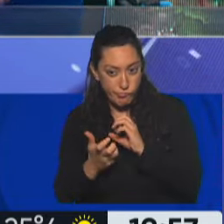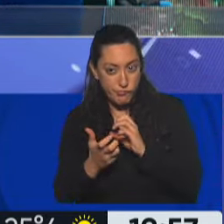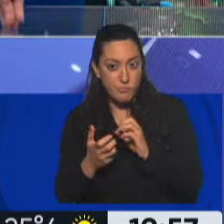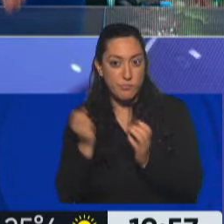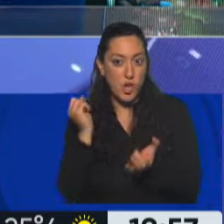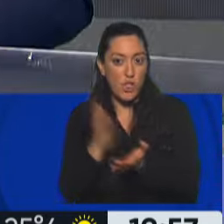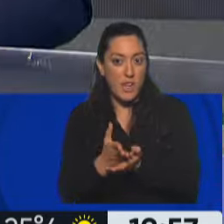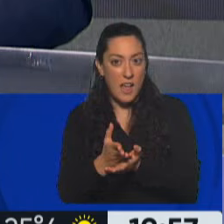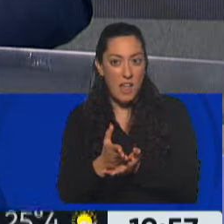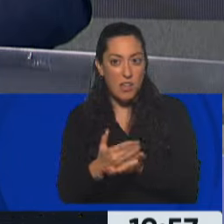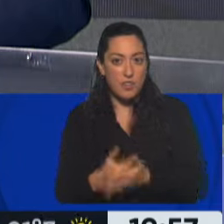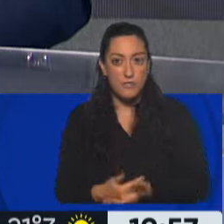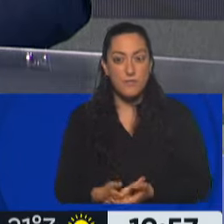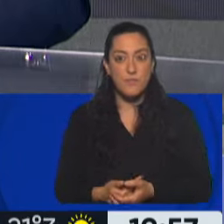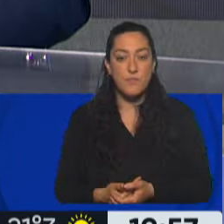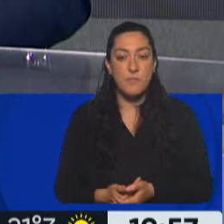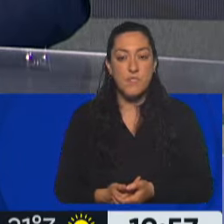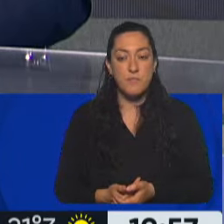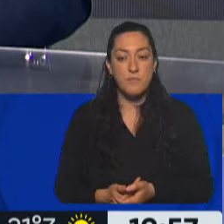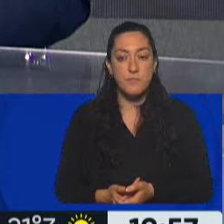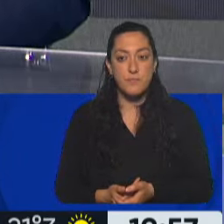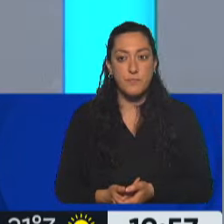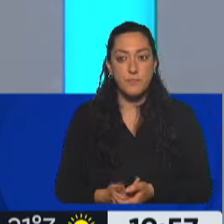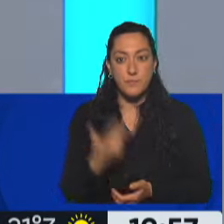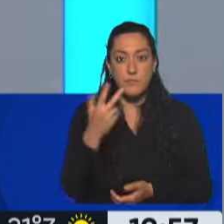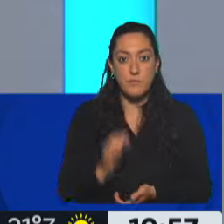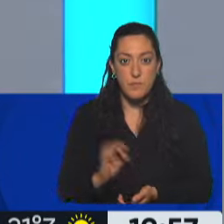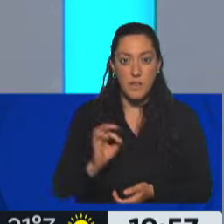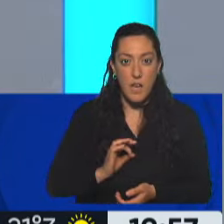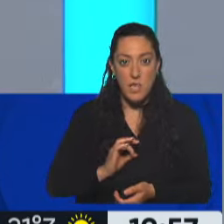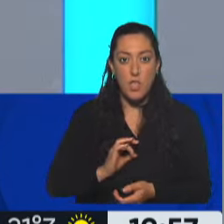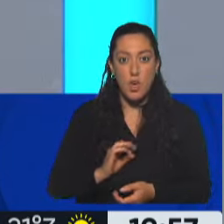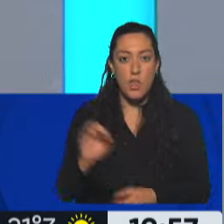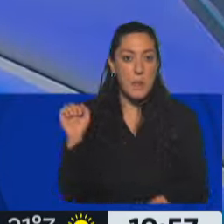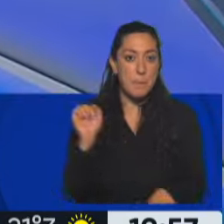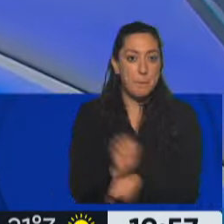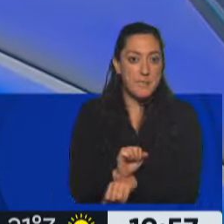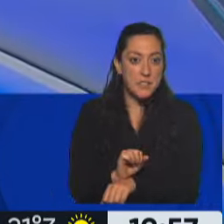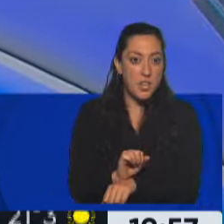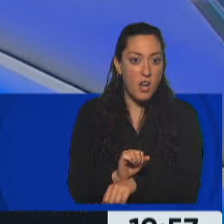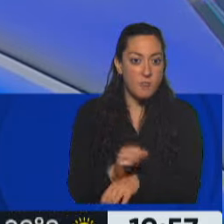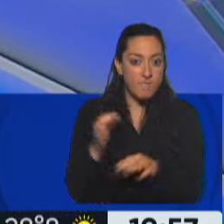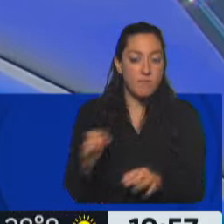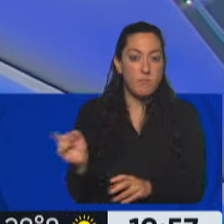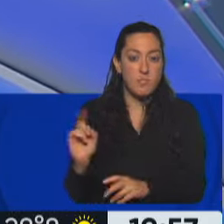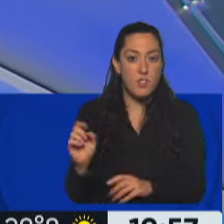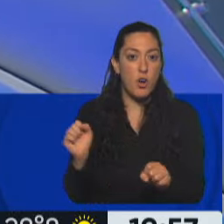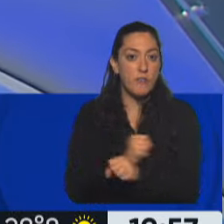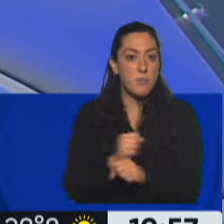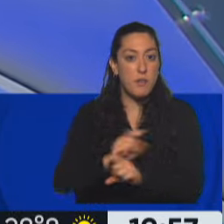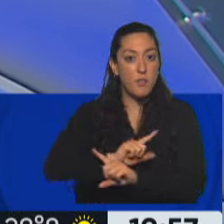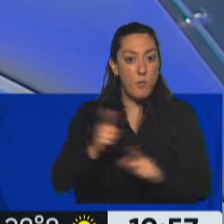condenado. Está pendiente todavía. 3 años de prisión condicional. Bueno, y aparte la apelación. O sea, no está firme la